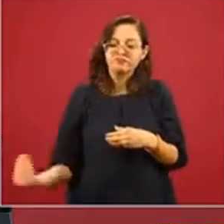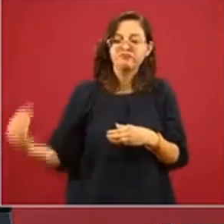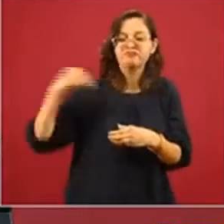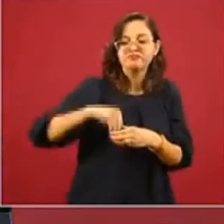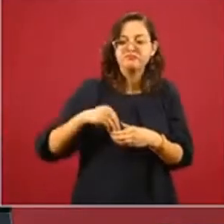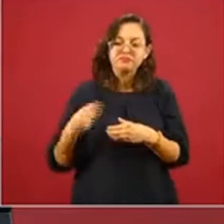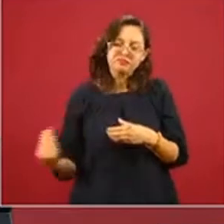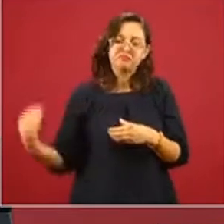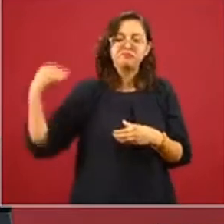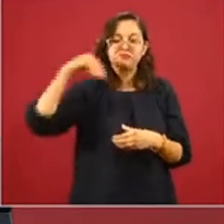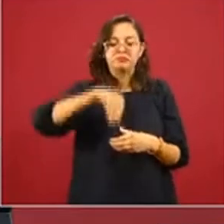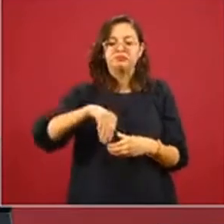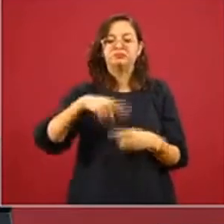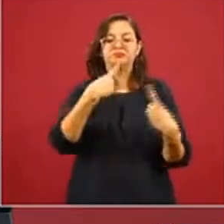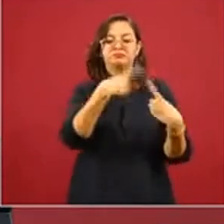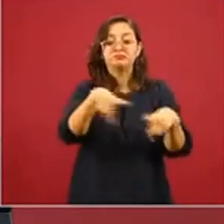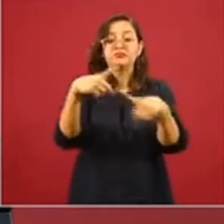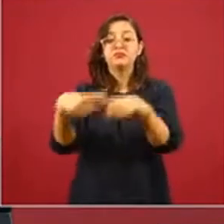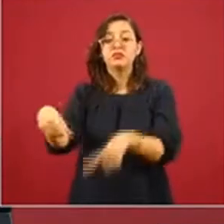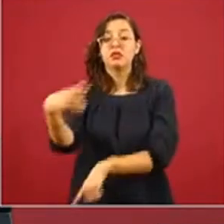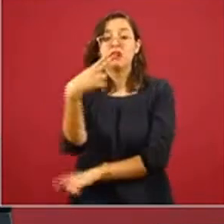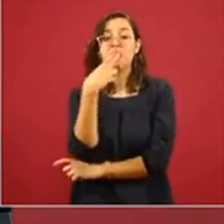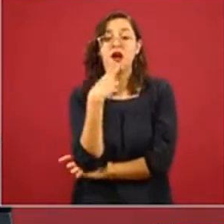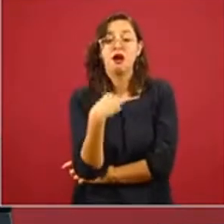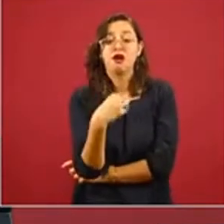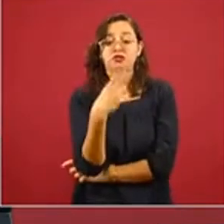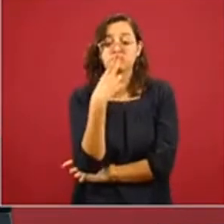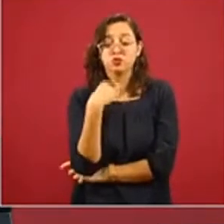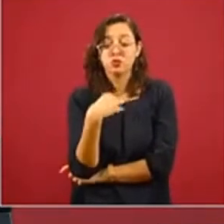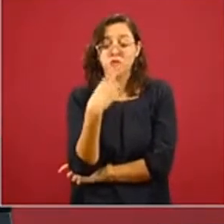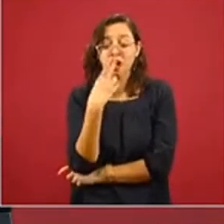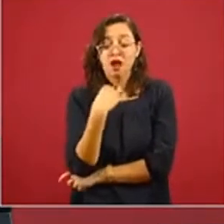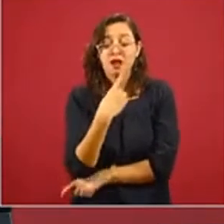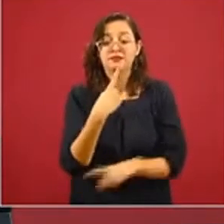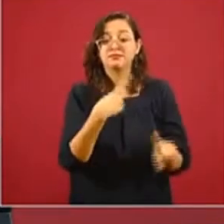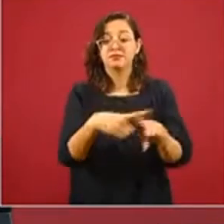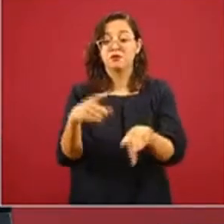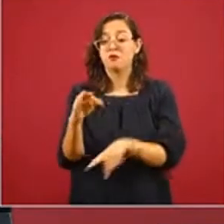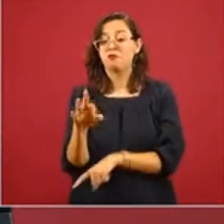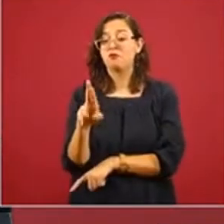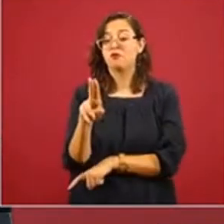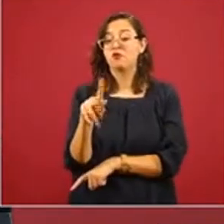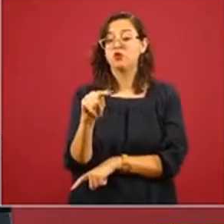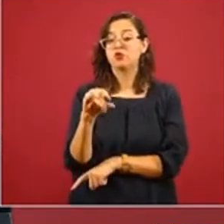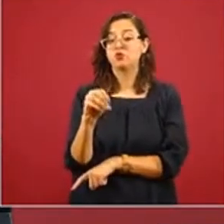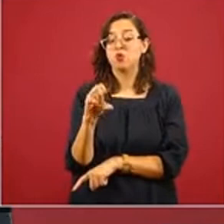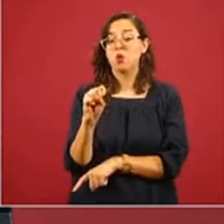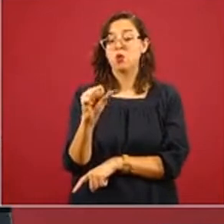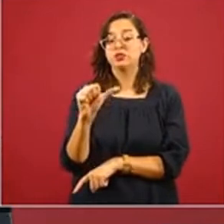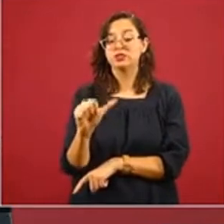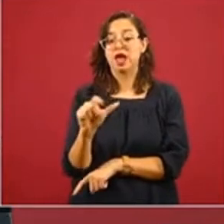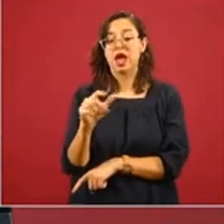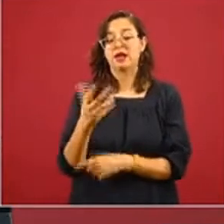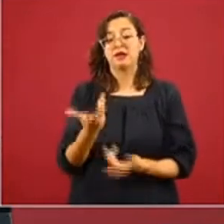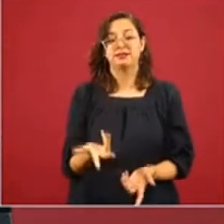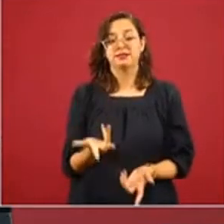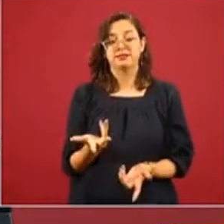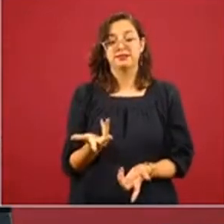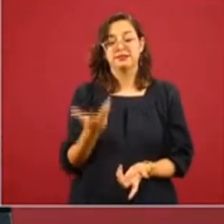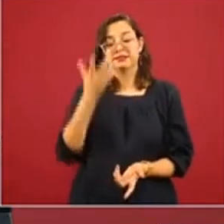enormes cantidades de distintas azúcares, principalmente fructosa, jarabe de maíz alto en